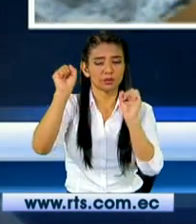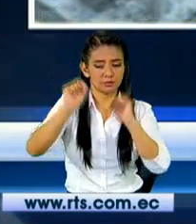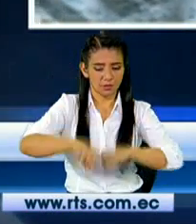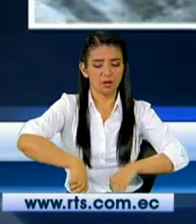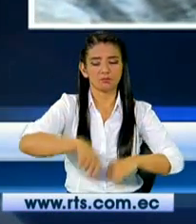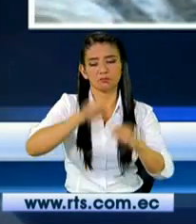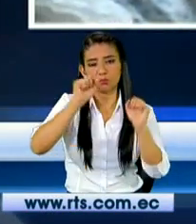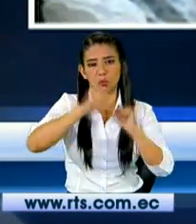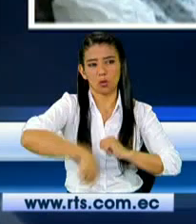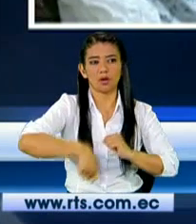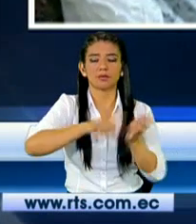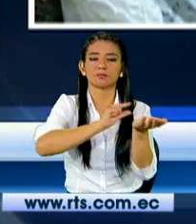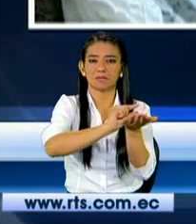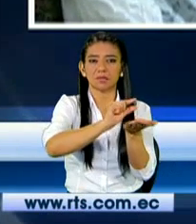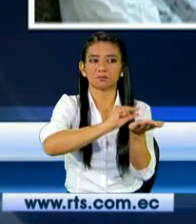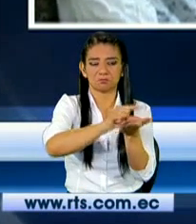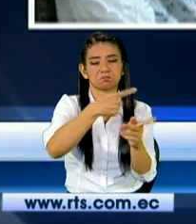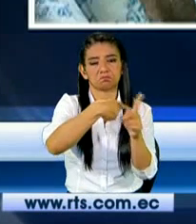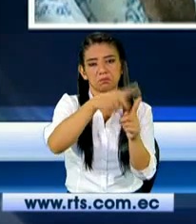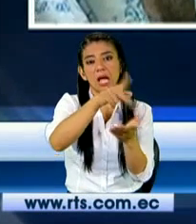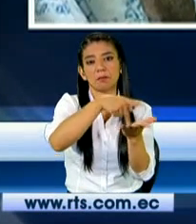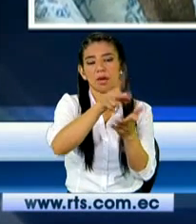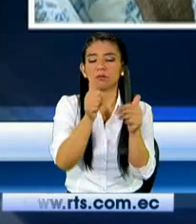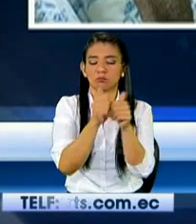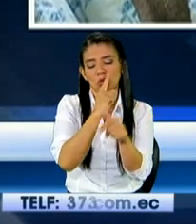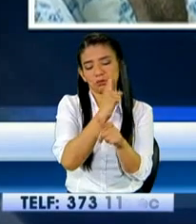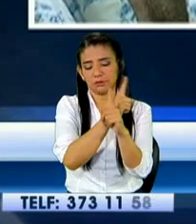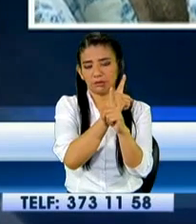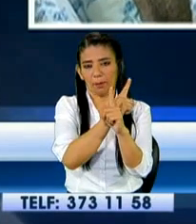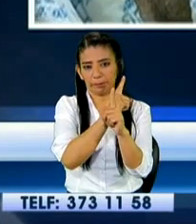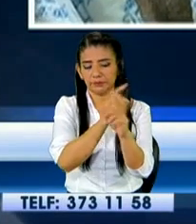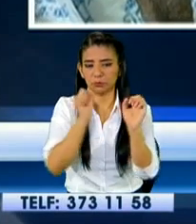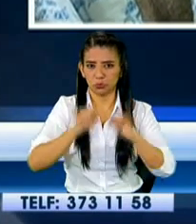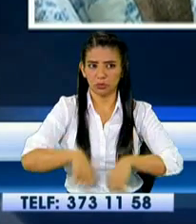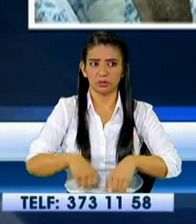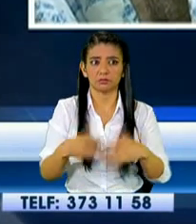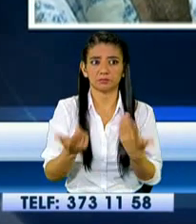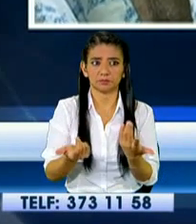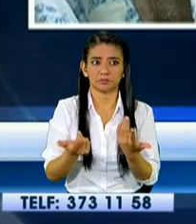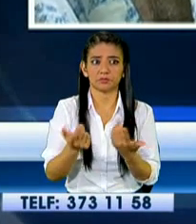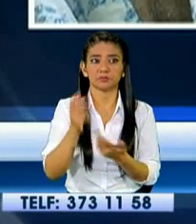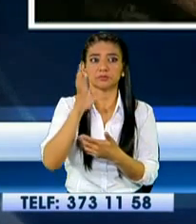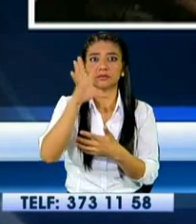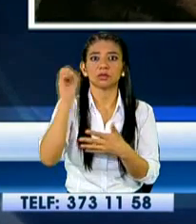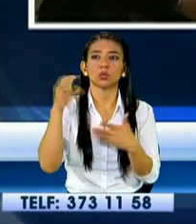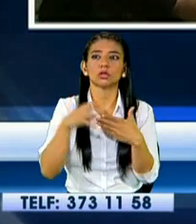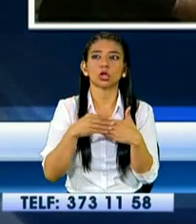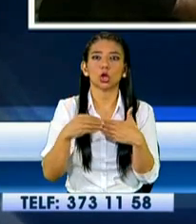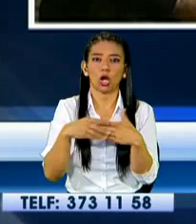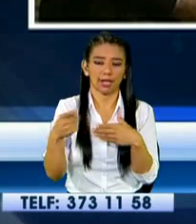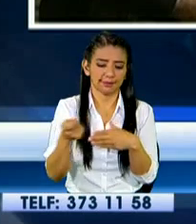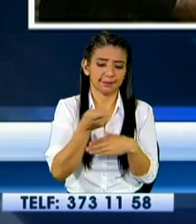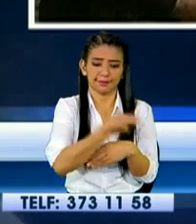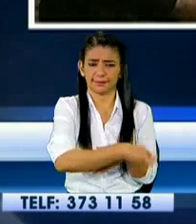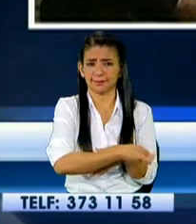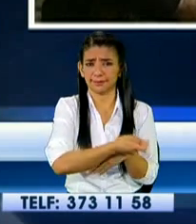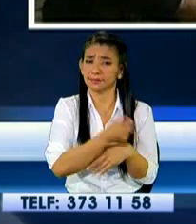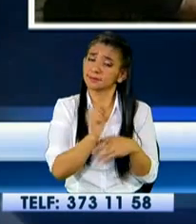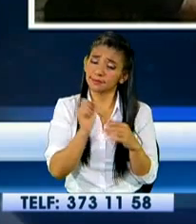ya la pensión por discapacidad. Esta es una prestación de $50 que le